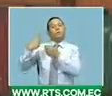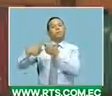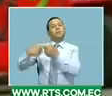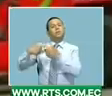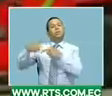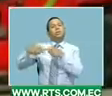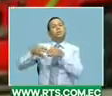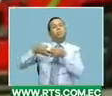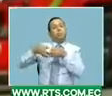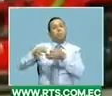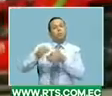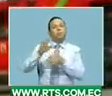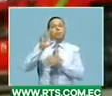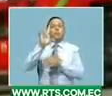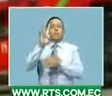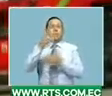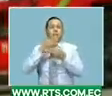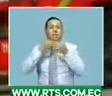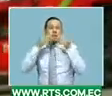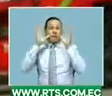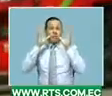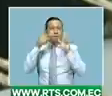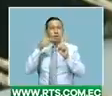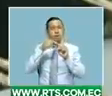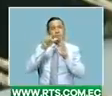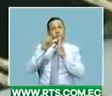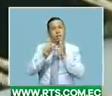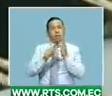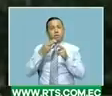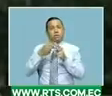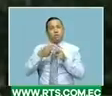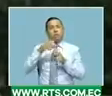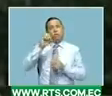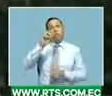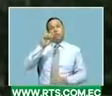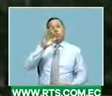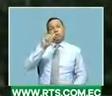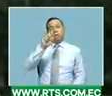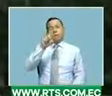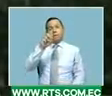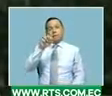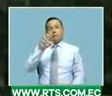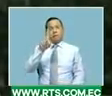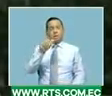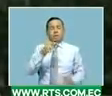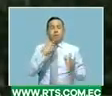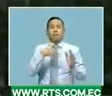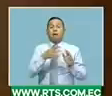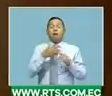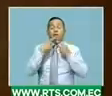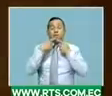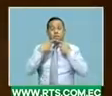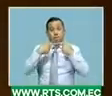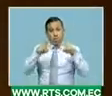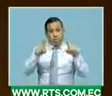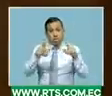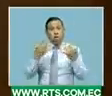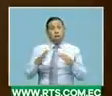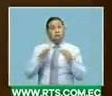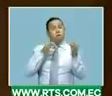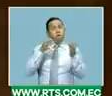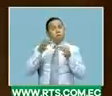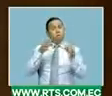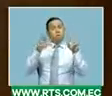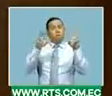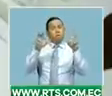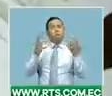diciembre. Así lo confirmó el ministro de Producción, Comercio Exterior, Inversiones y Pesca, Iván Ontaneda, en un medio de comunicación radial de Guayaquil, pues esta